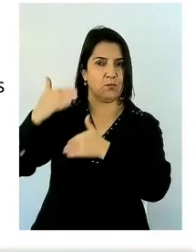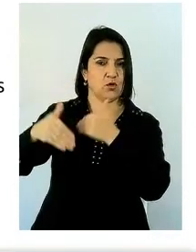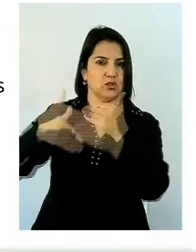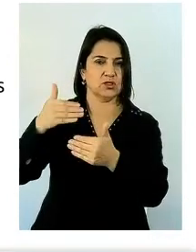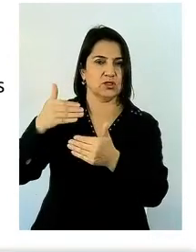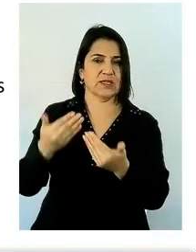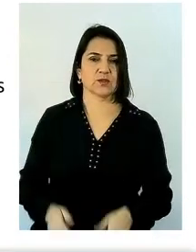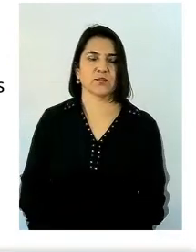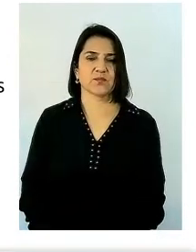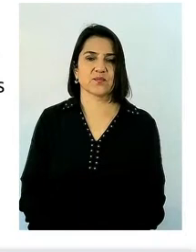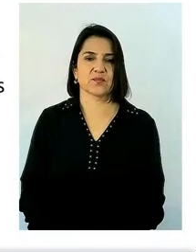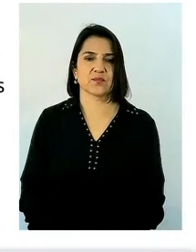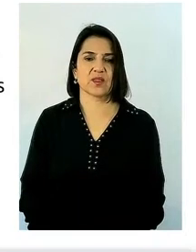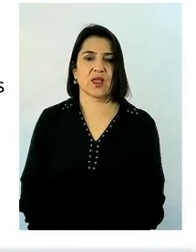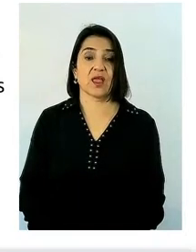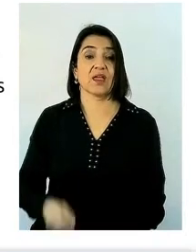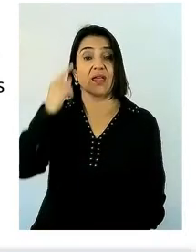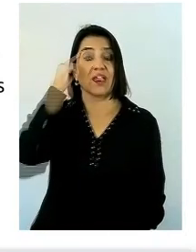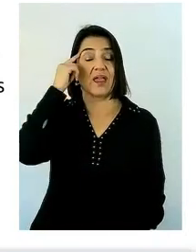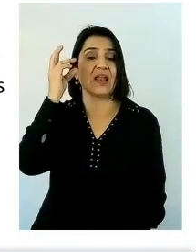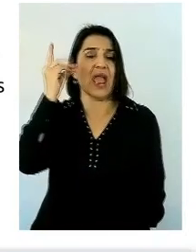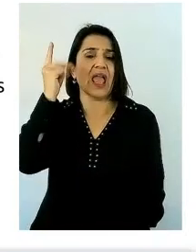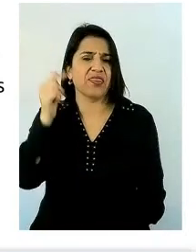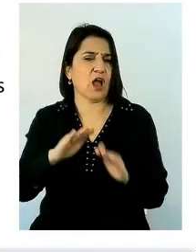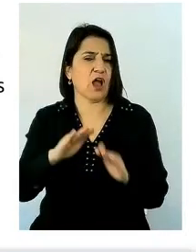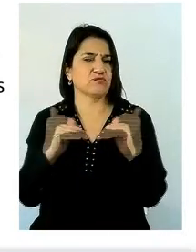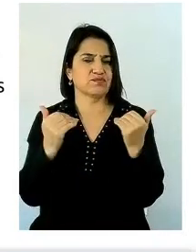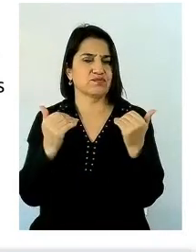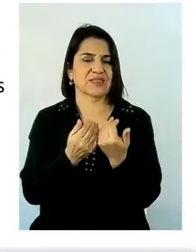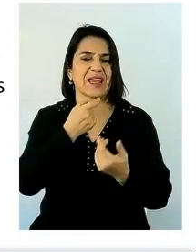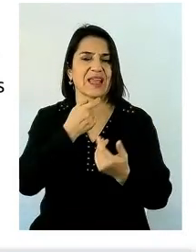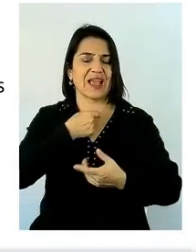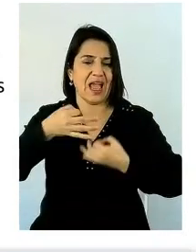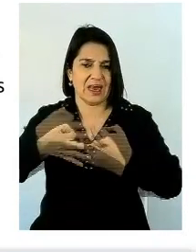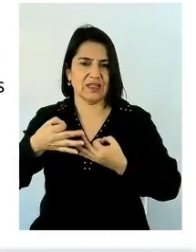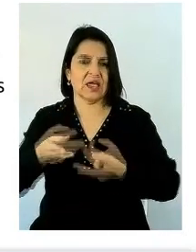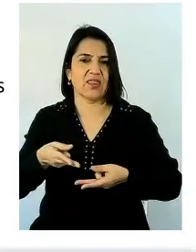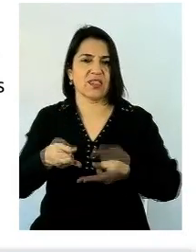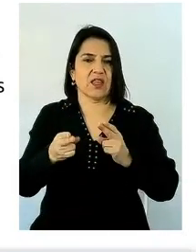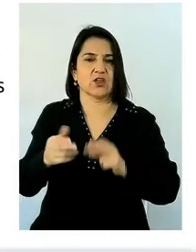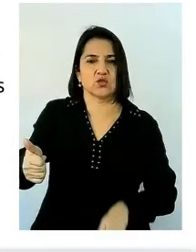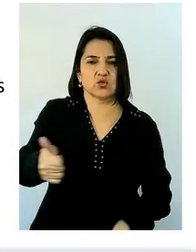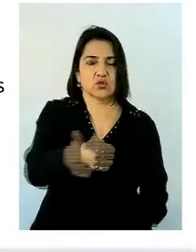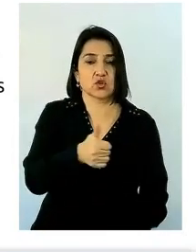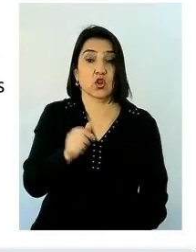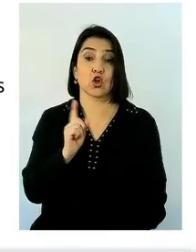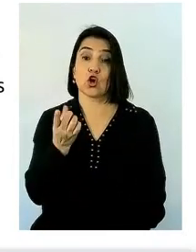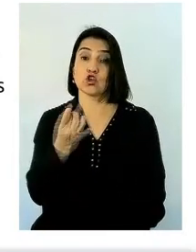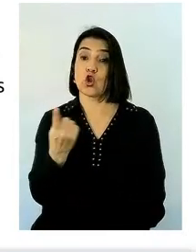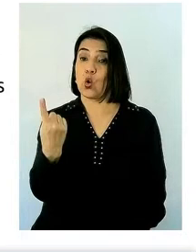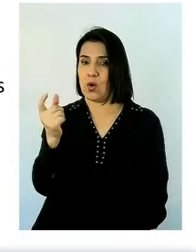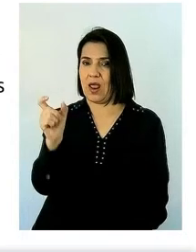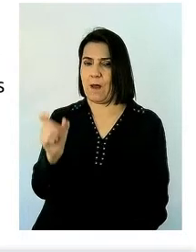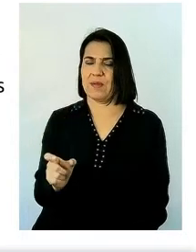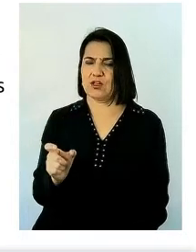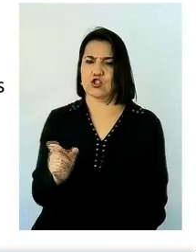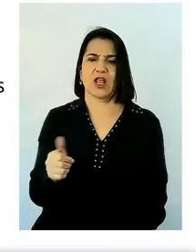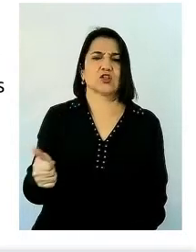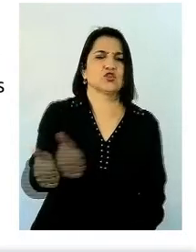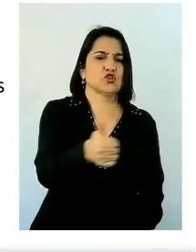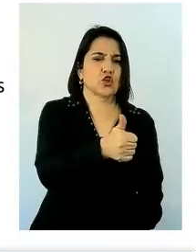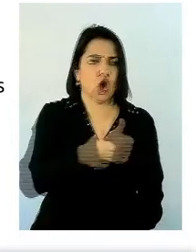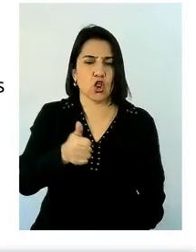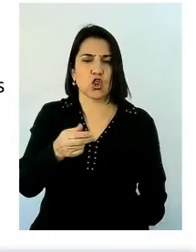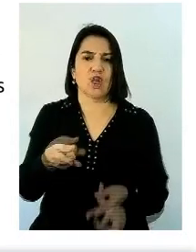redondeando las ideas, garantizar el derecho colectivo, no solamente personal, al bien común y ecológico del territorio, en base al